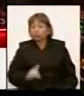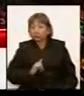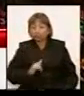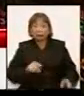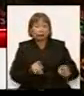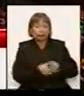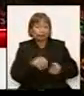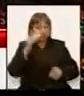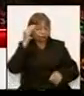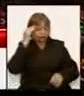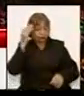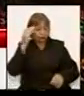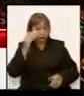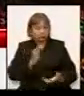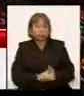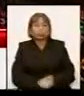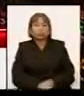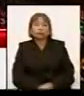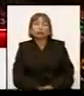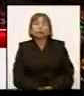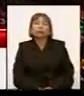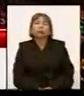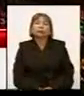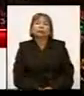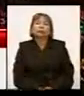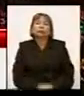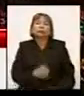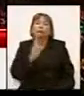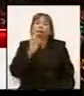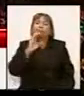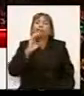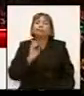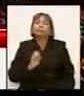saludo lo dicho por el vicegobernador.